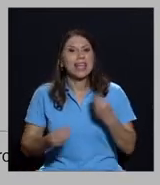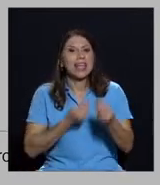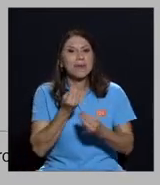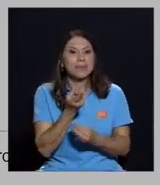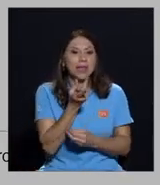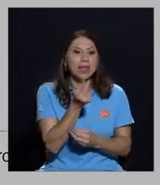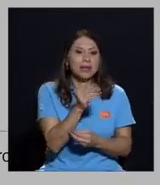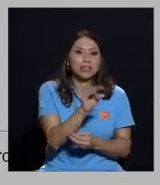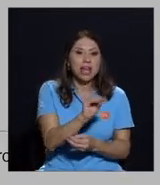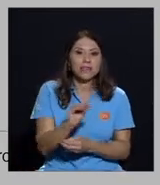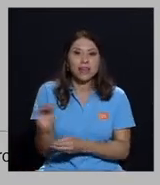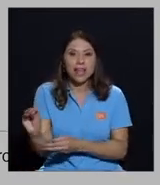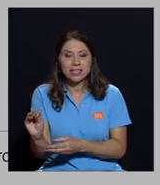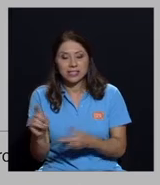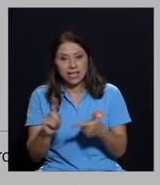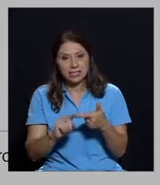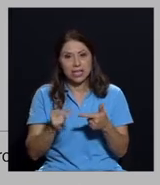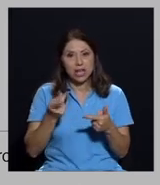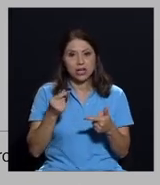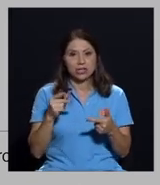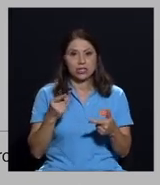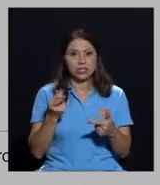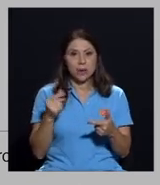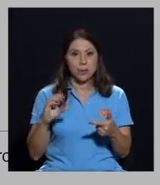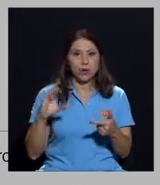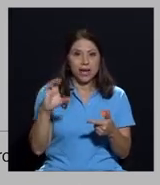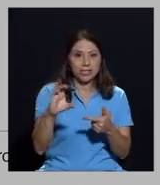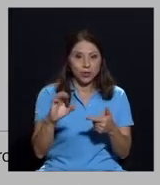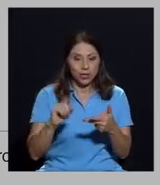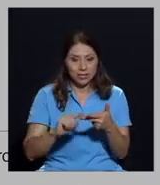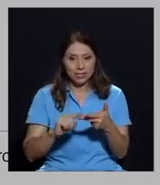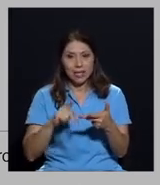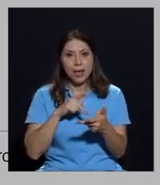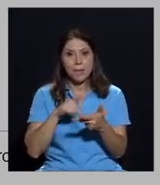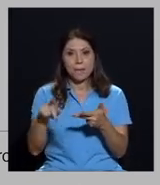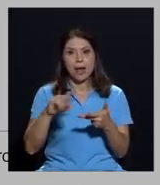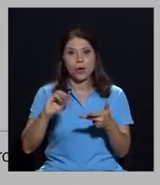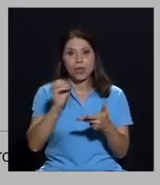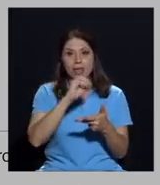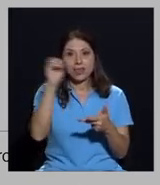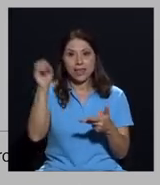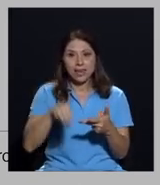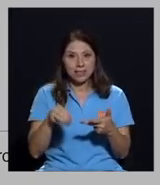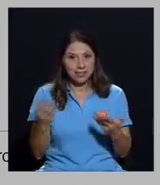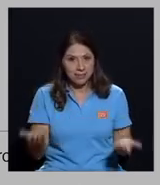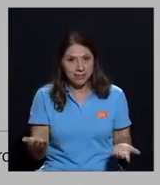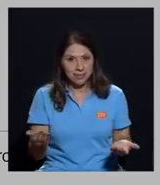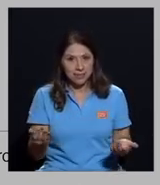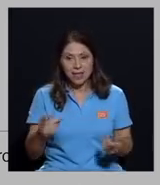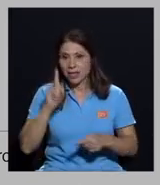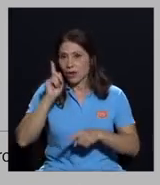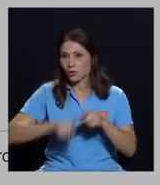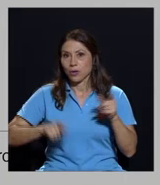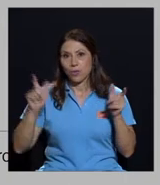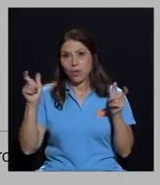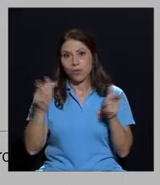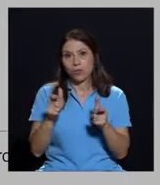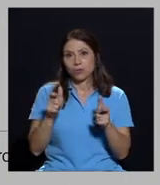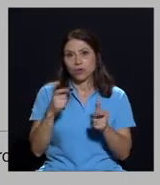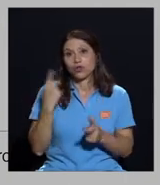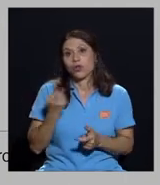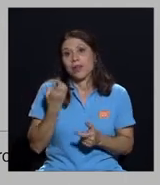remuneraciones y en intereses en pago intereses que usted no puede recortar fácilmente a menos que haga un default